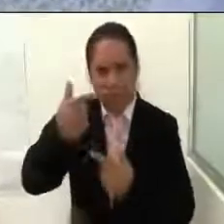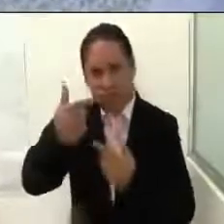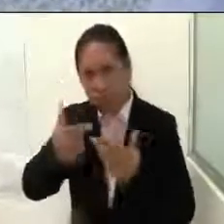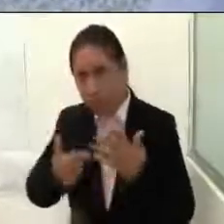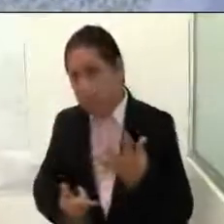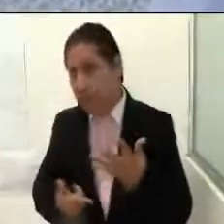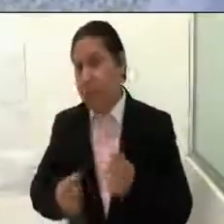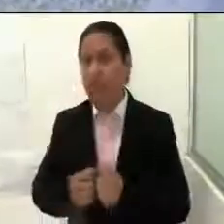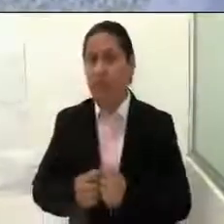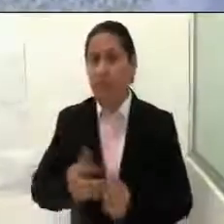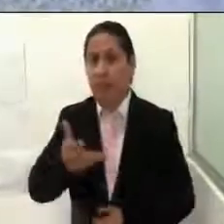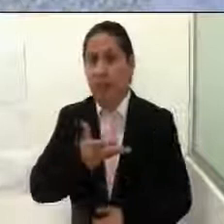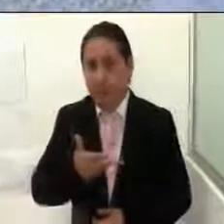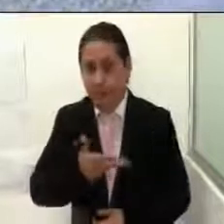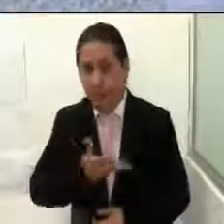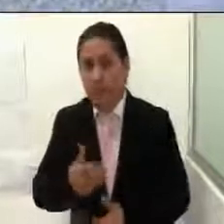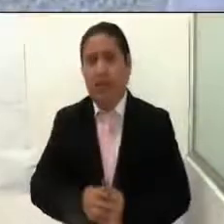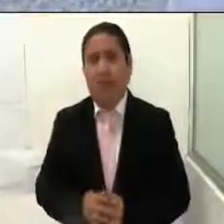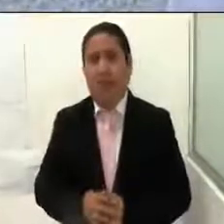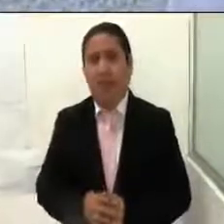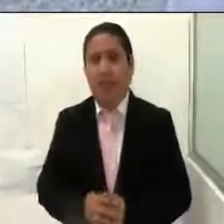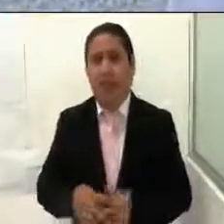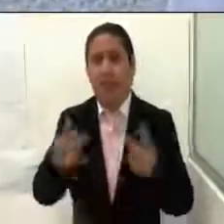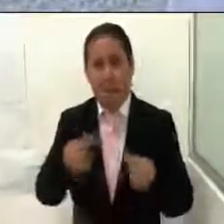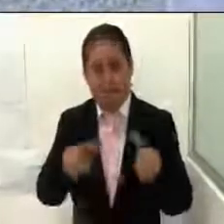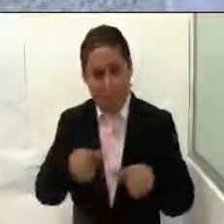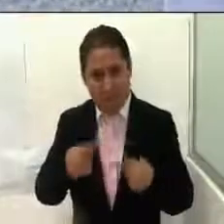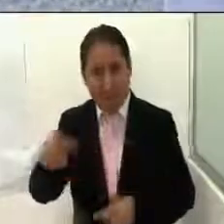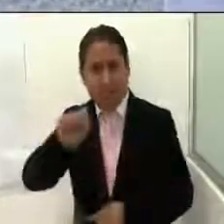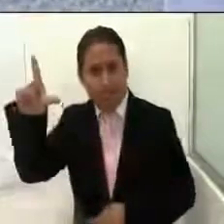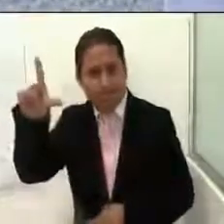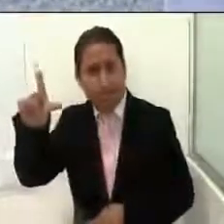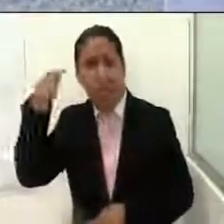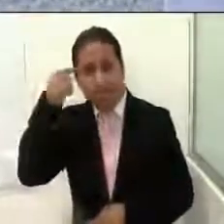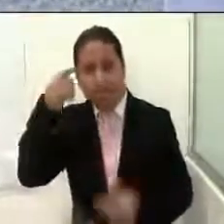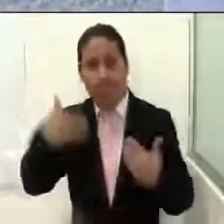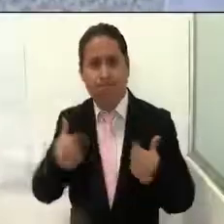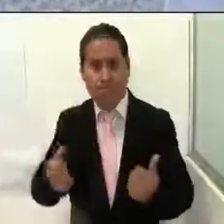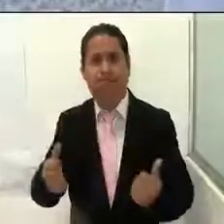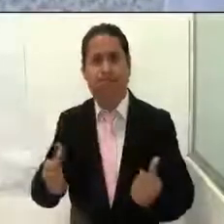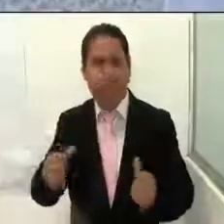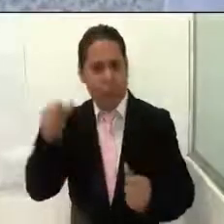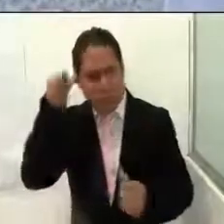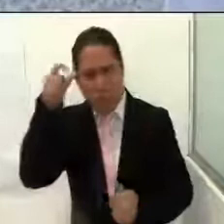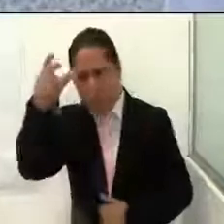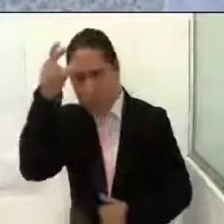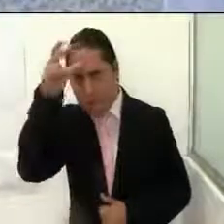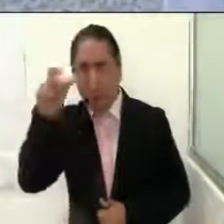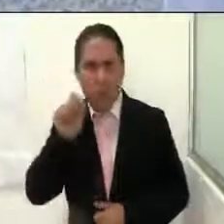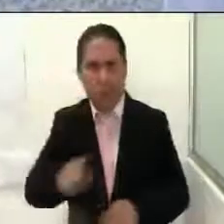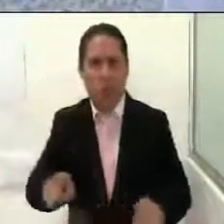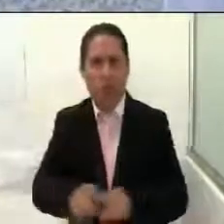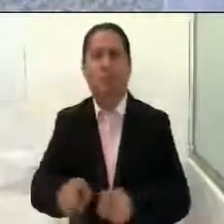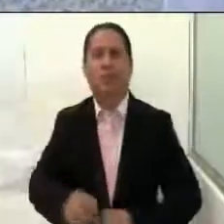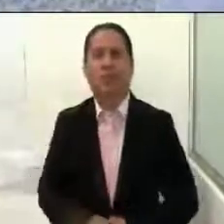contamos con gente profesional y capacitada para el desempeño de esa función es cuanto el